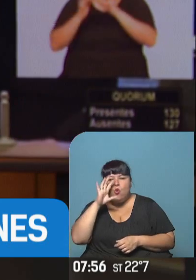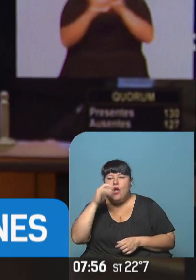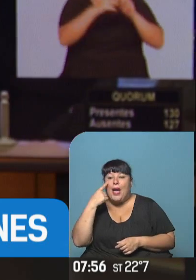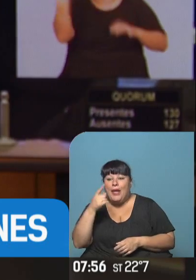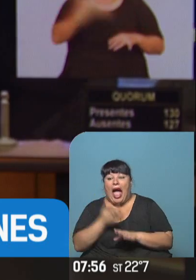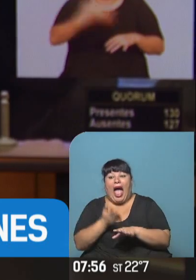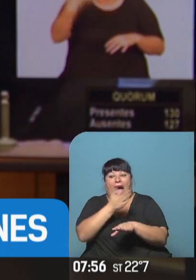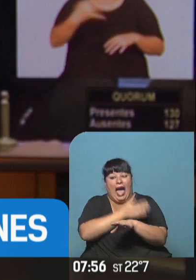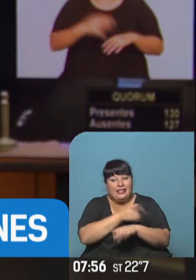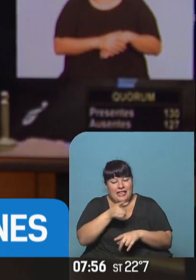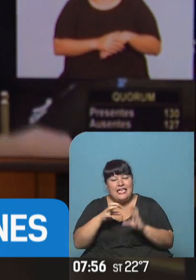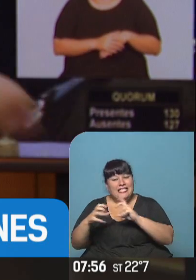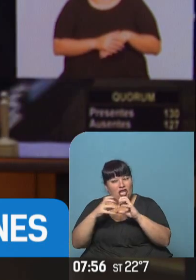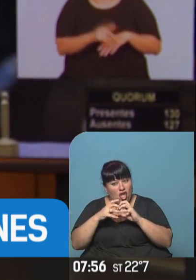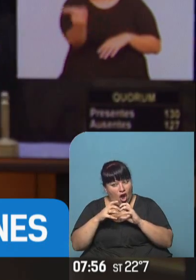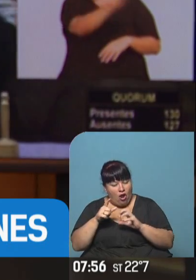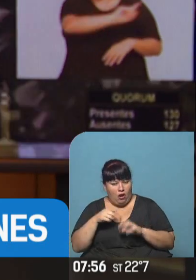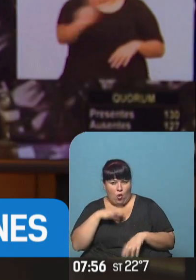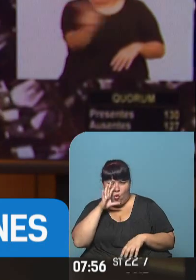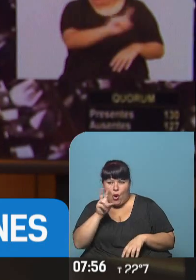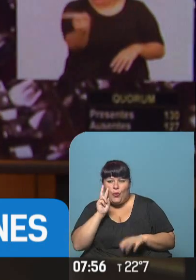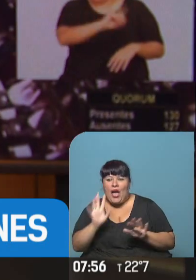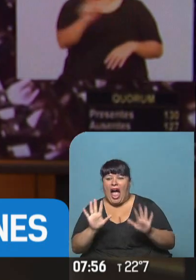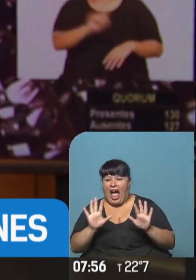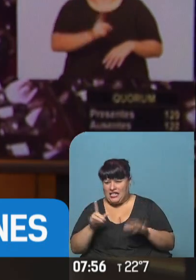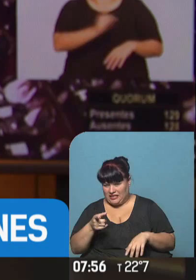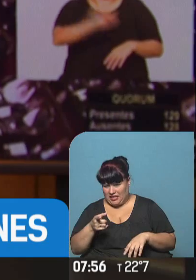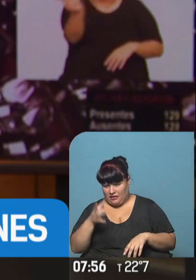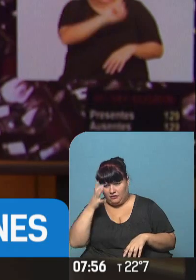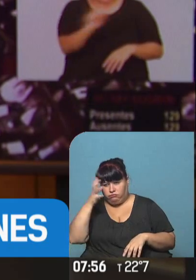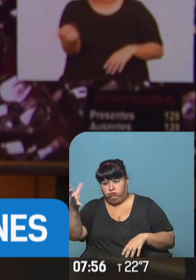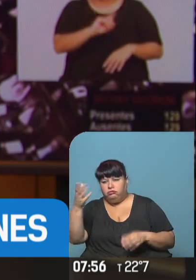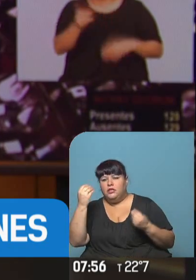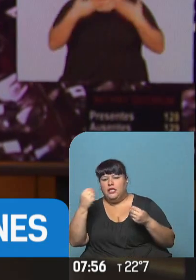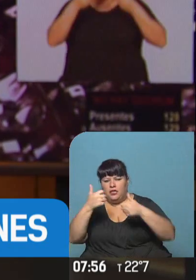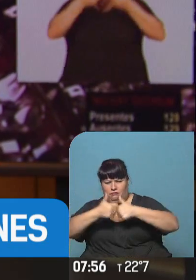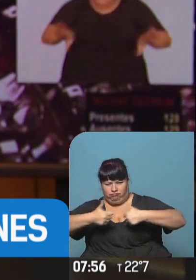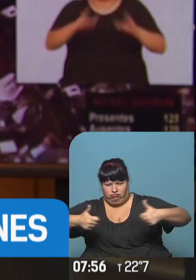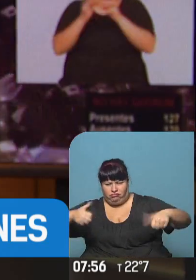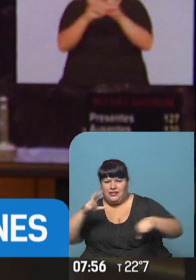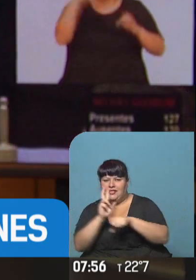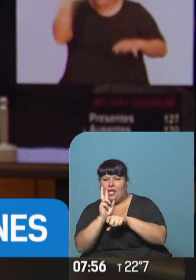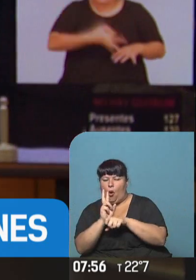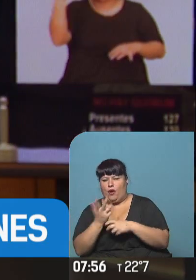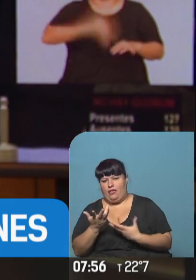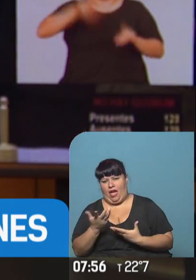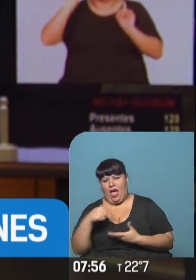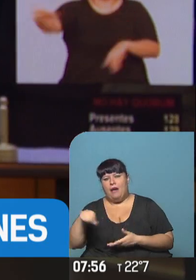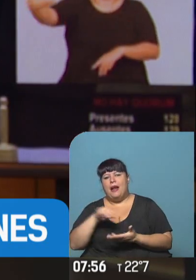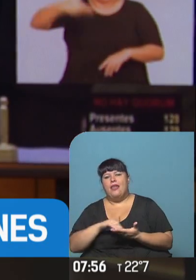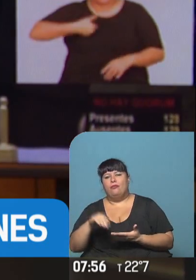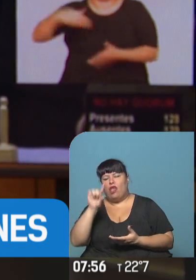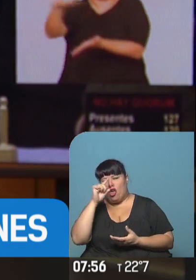una previa a una sesión de esta magnitud en cuanto a la seguridad para los